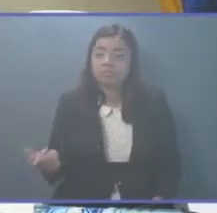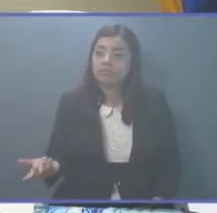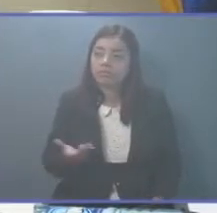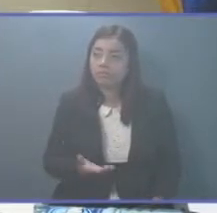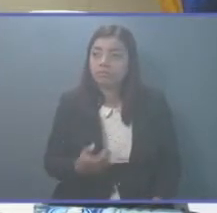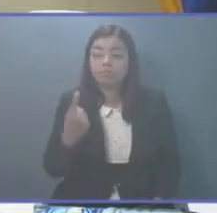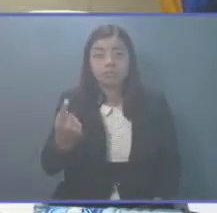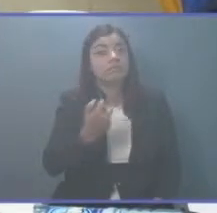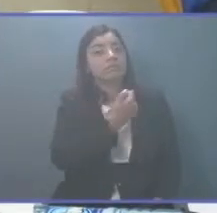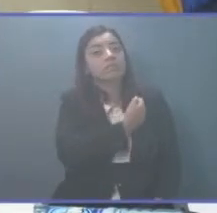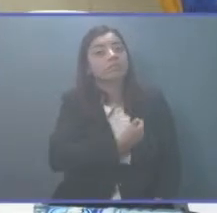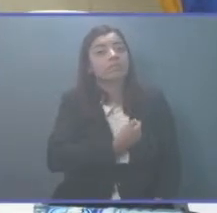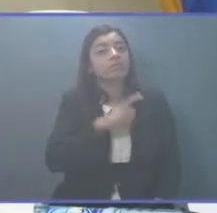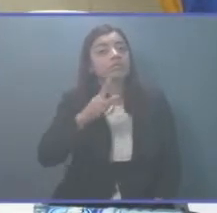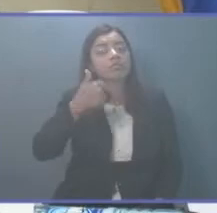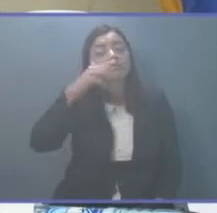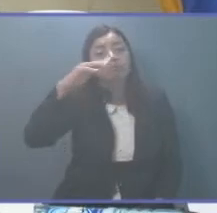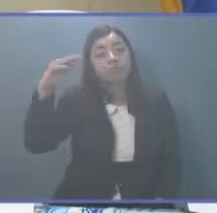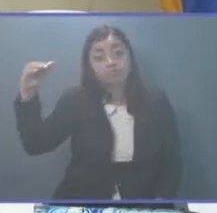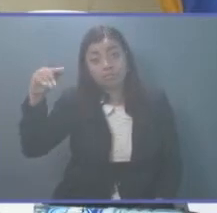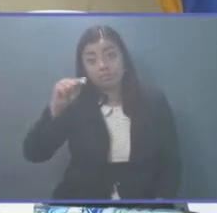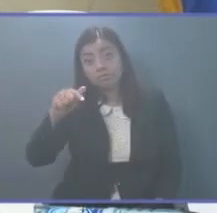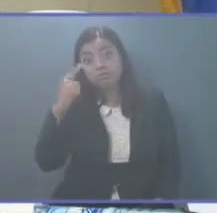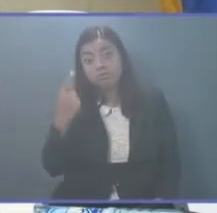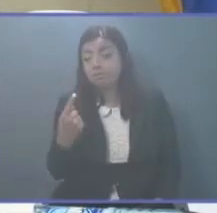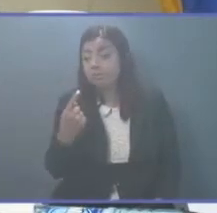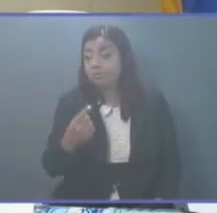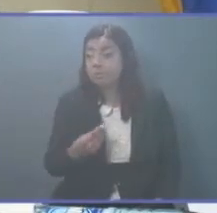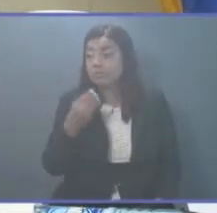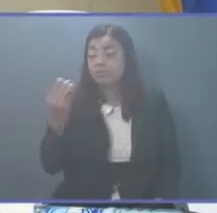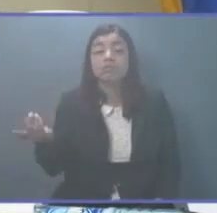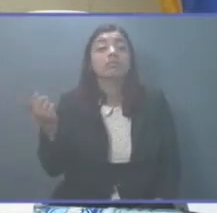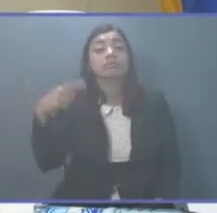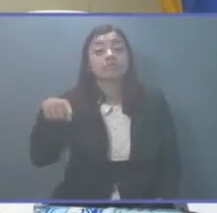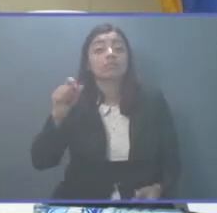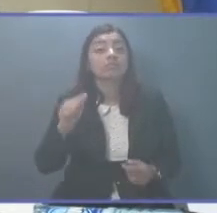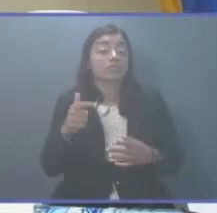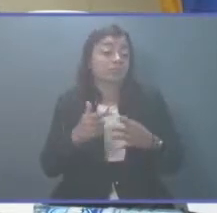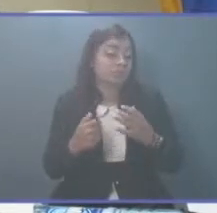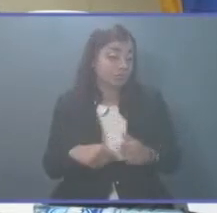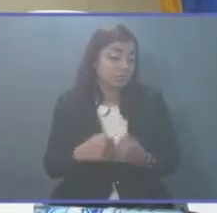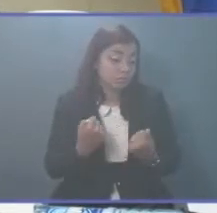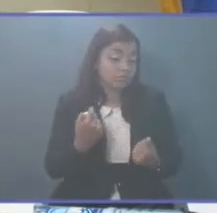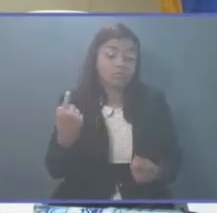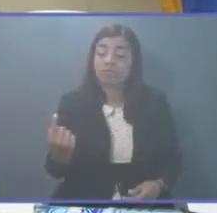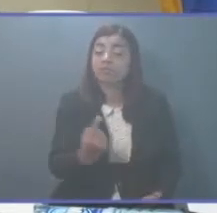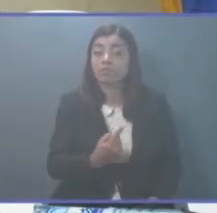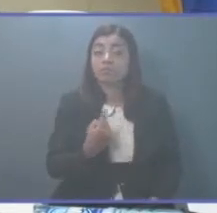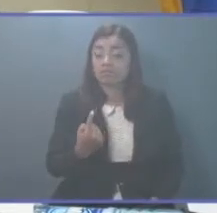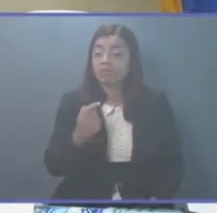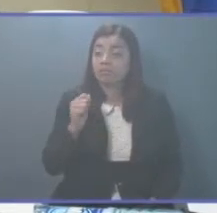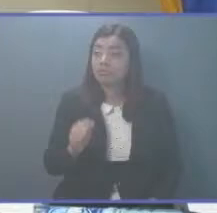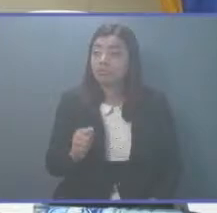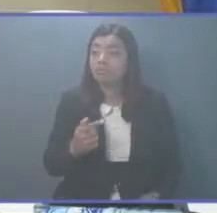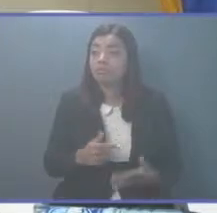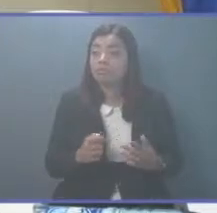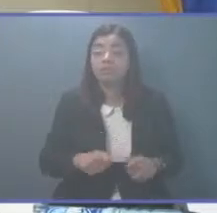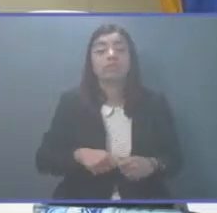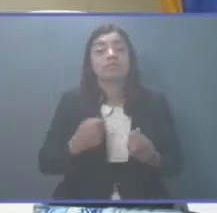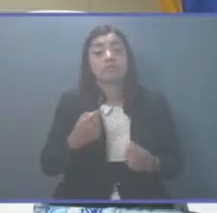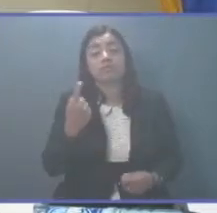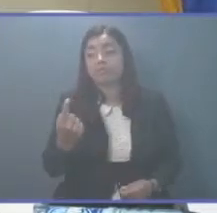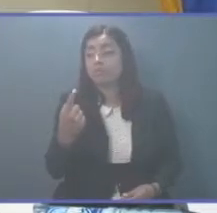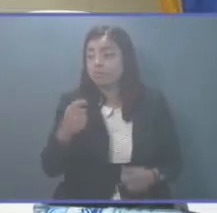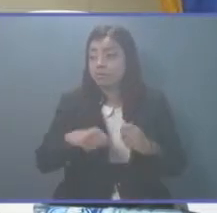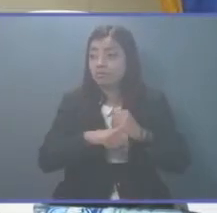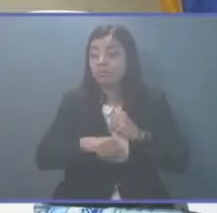son víctimas. En otros países el que va también puede cometer delito, aquí no. Aquí el que comete delito es el que promueve, y